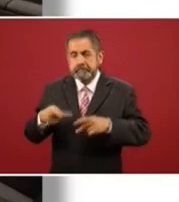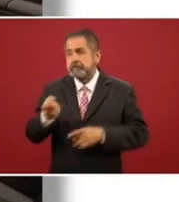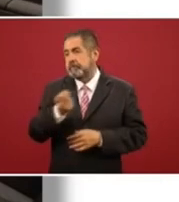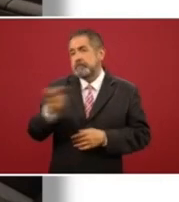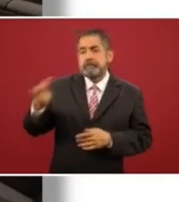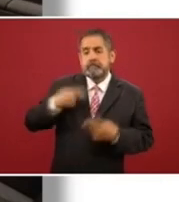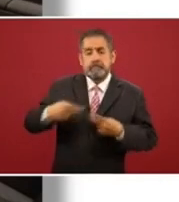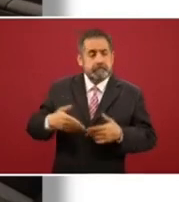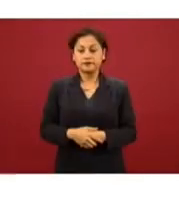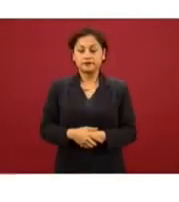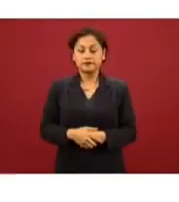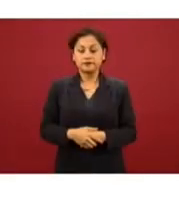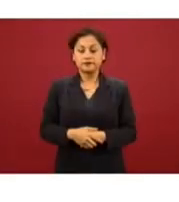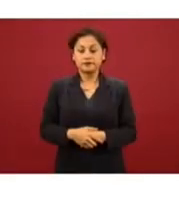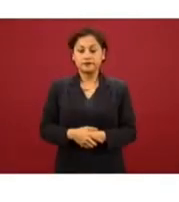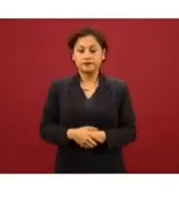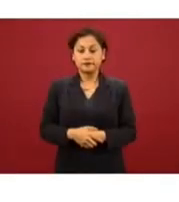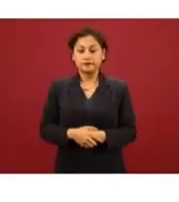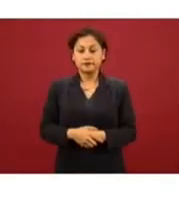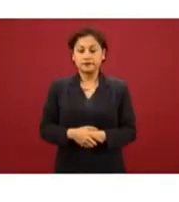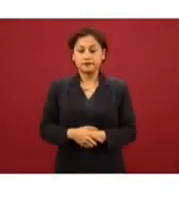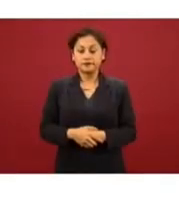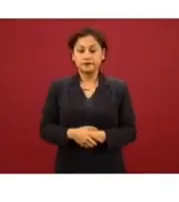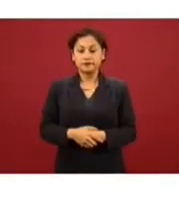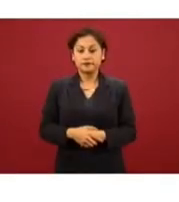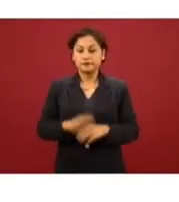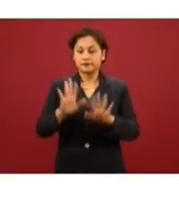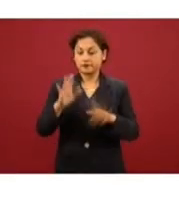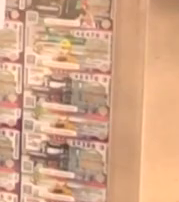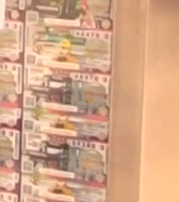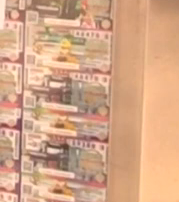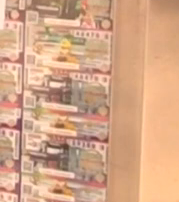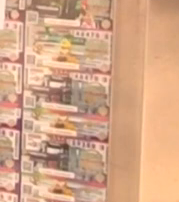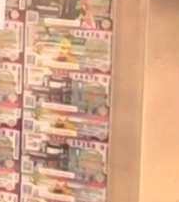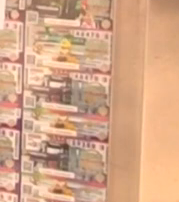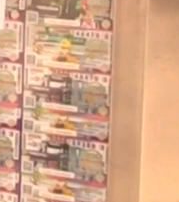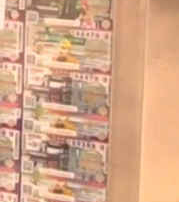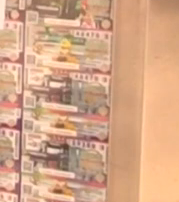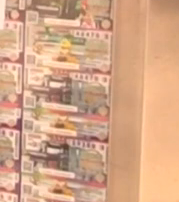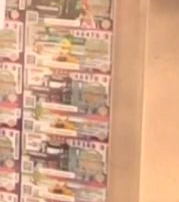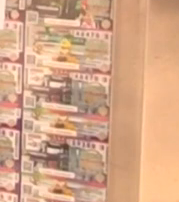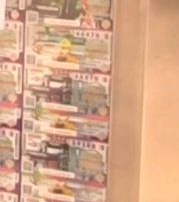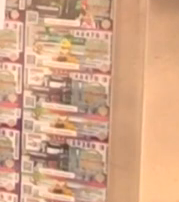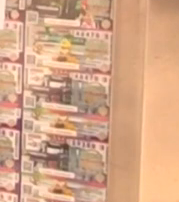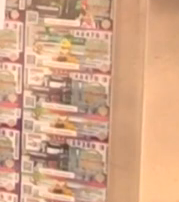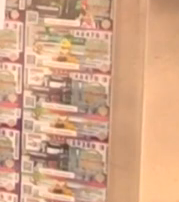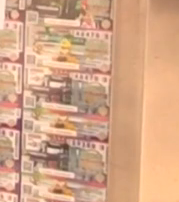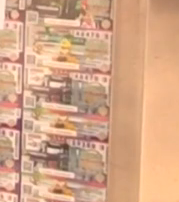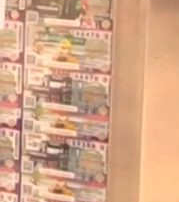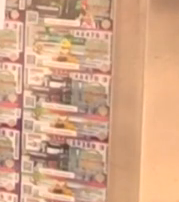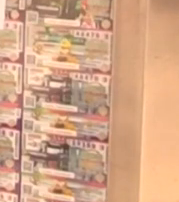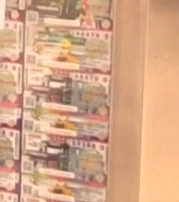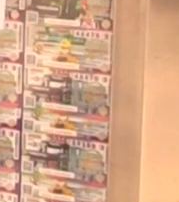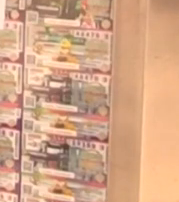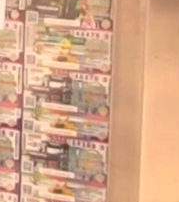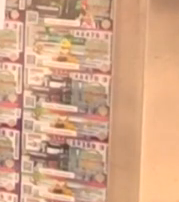excesivo de sus predecesores, y ahora pretende recaudar un monto aproximado a su valor. Pues básicamente para ayudar, le digo, al país, porque ya